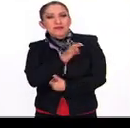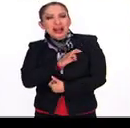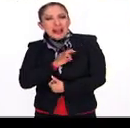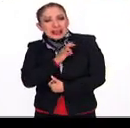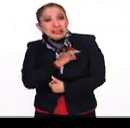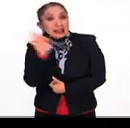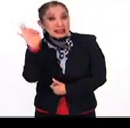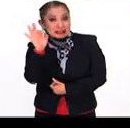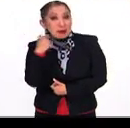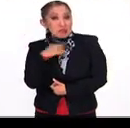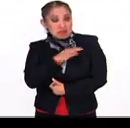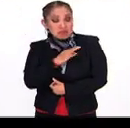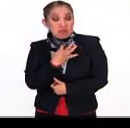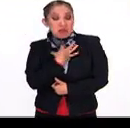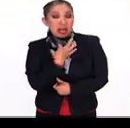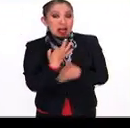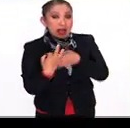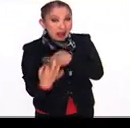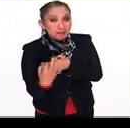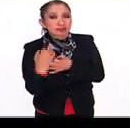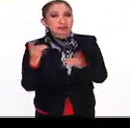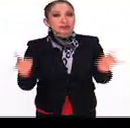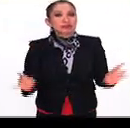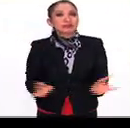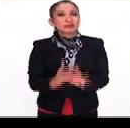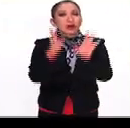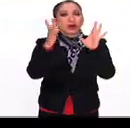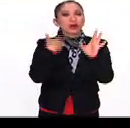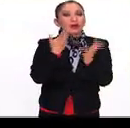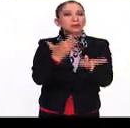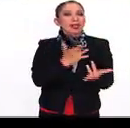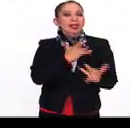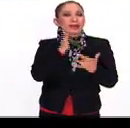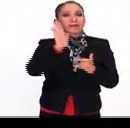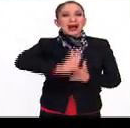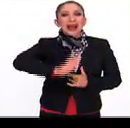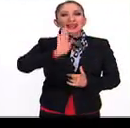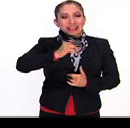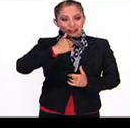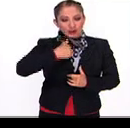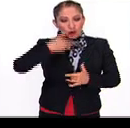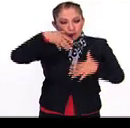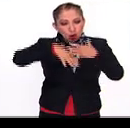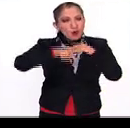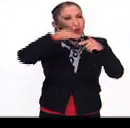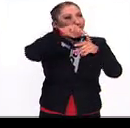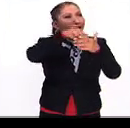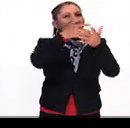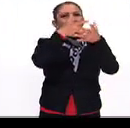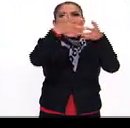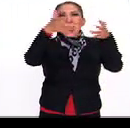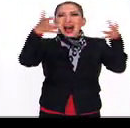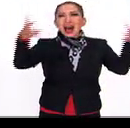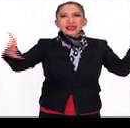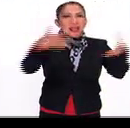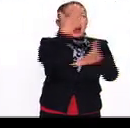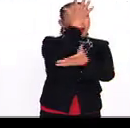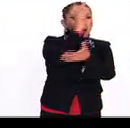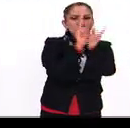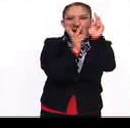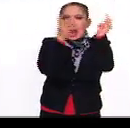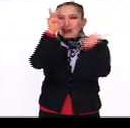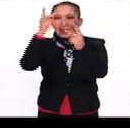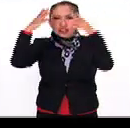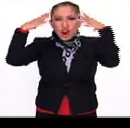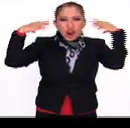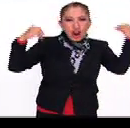y puede que logren su cometido. De pronto, uno tiene la sensación de estar en un espacio abierto entre arbustos